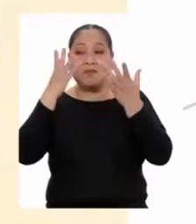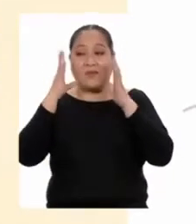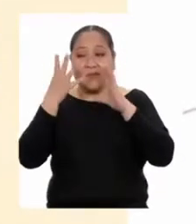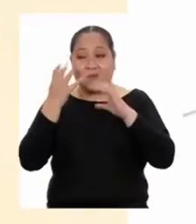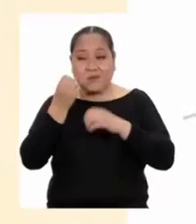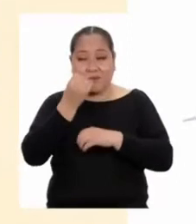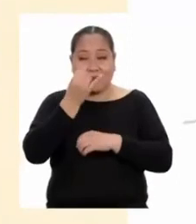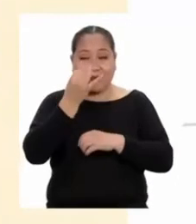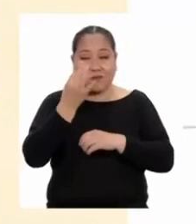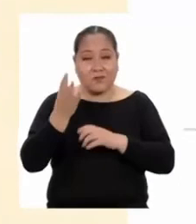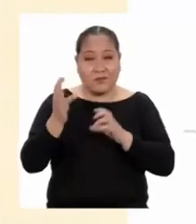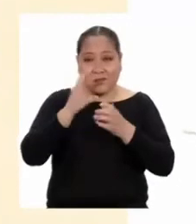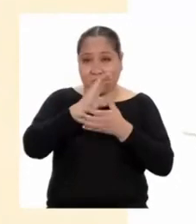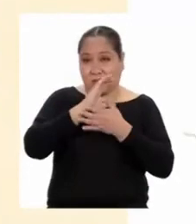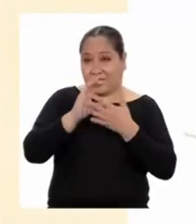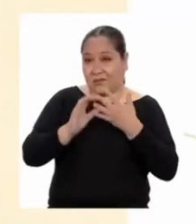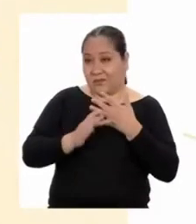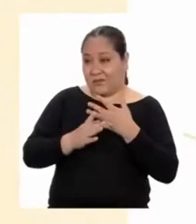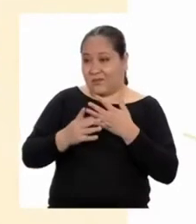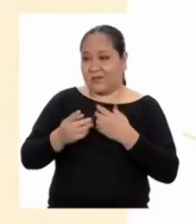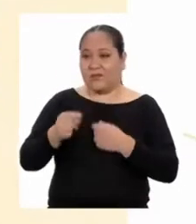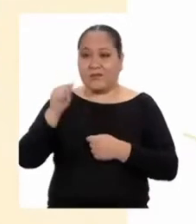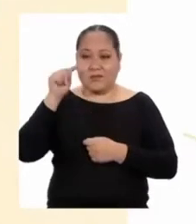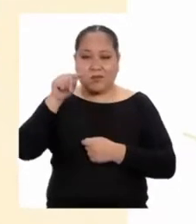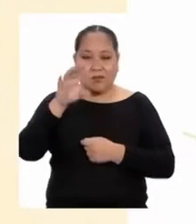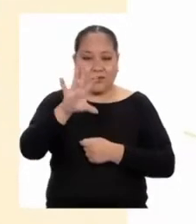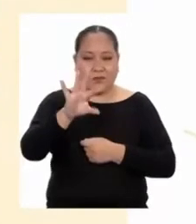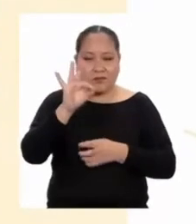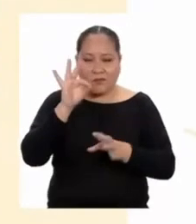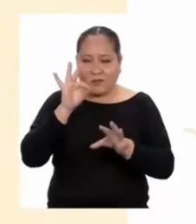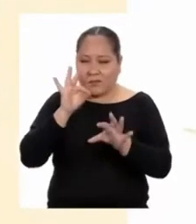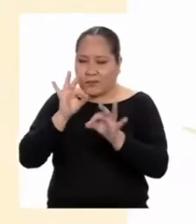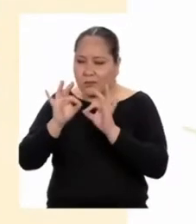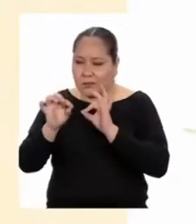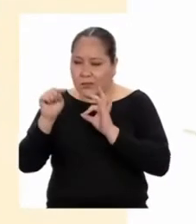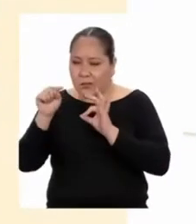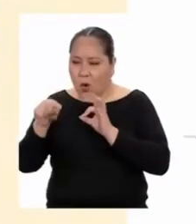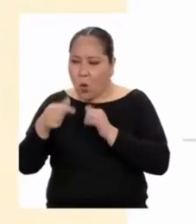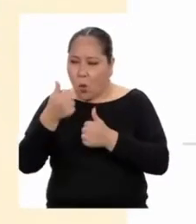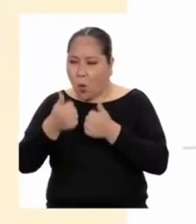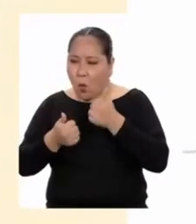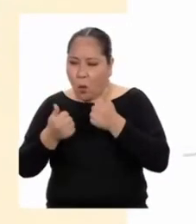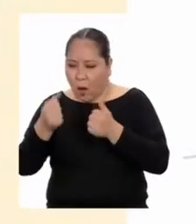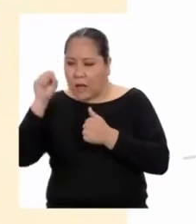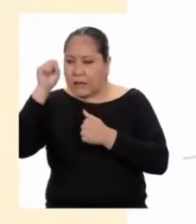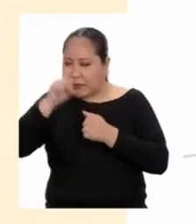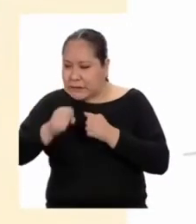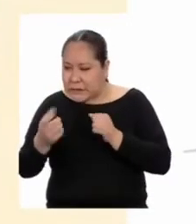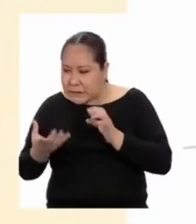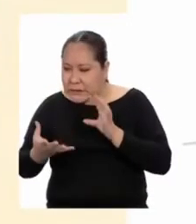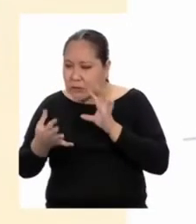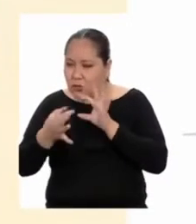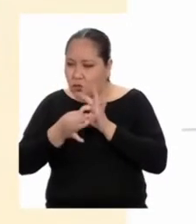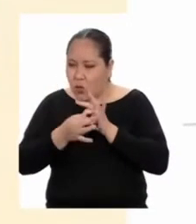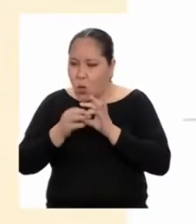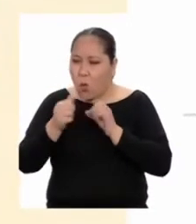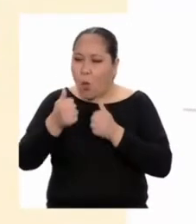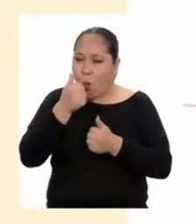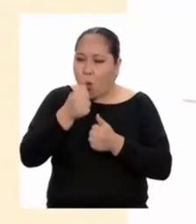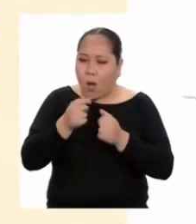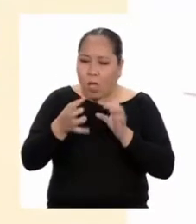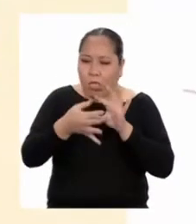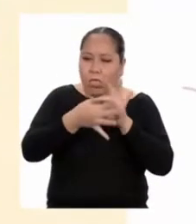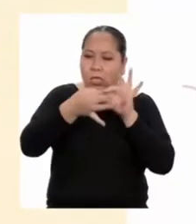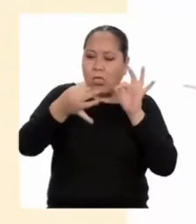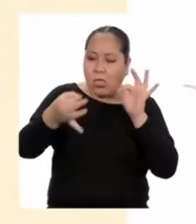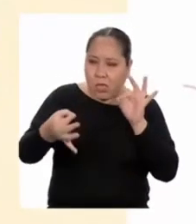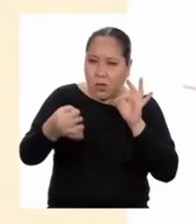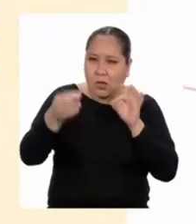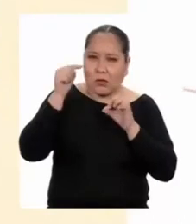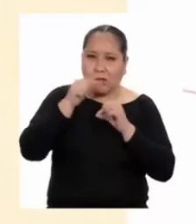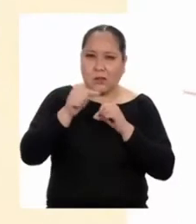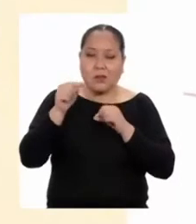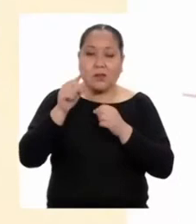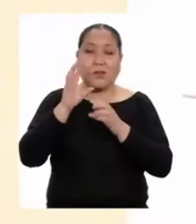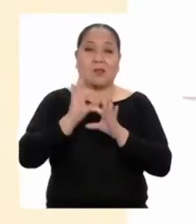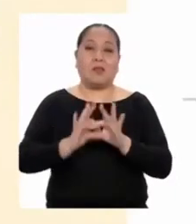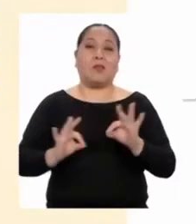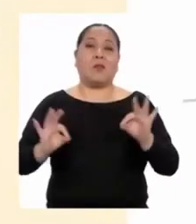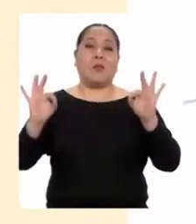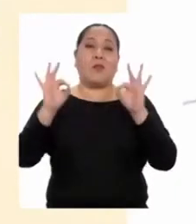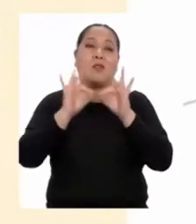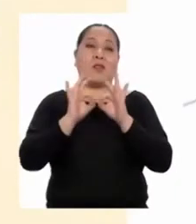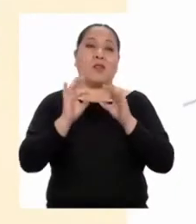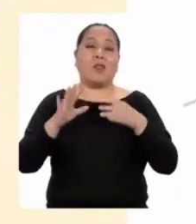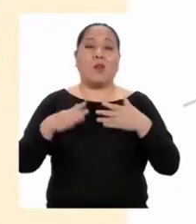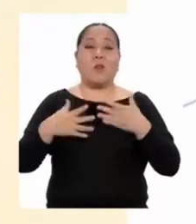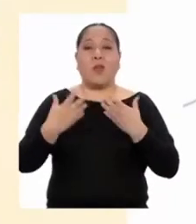otros. Y el lograr establecer dónde están los puntos de unión y dónde se encuentran las diferencias es fundamental